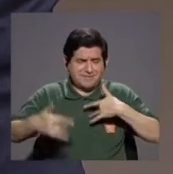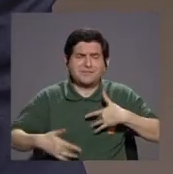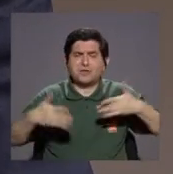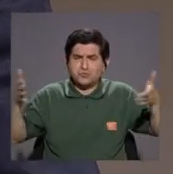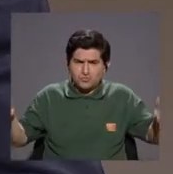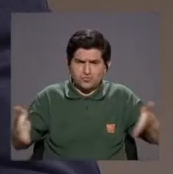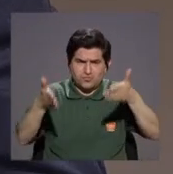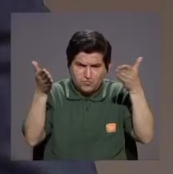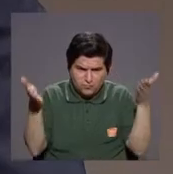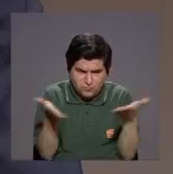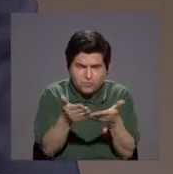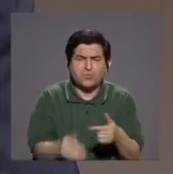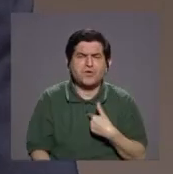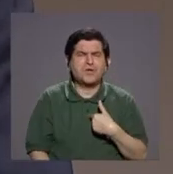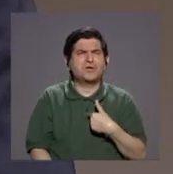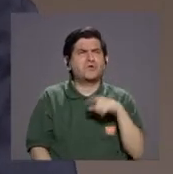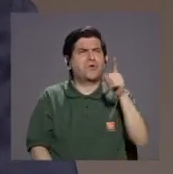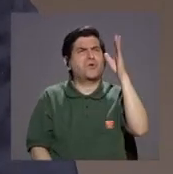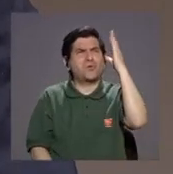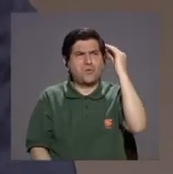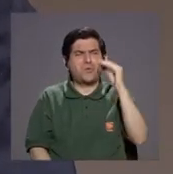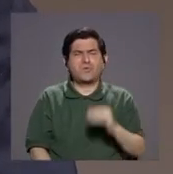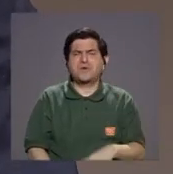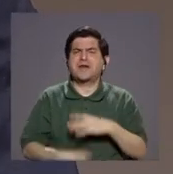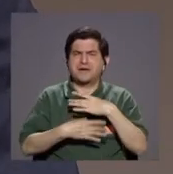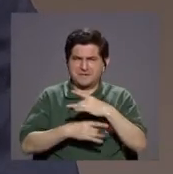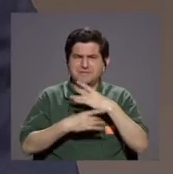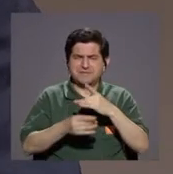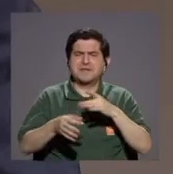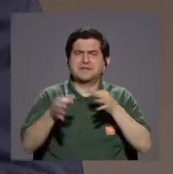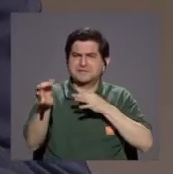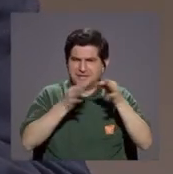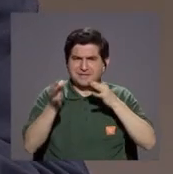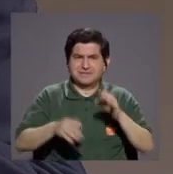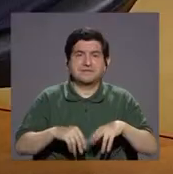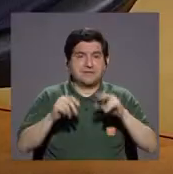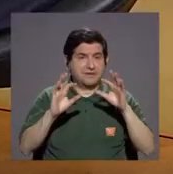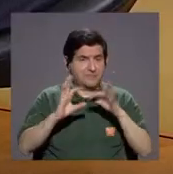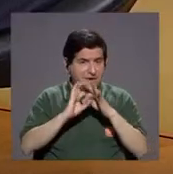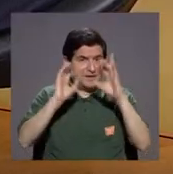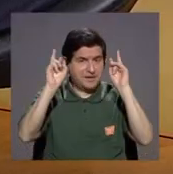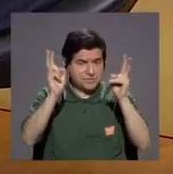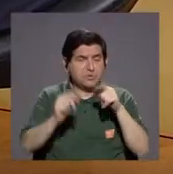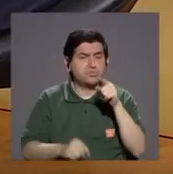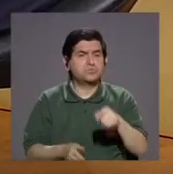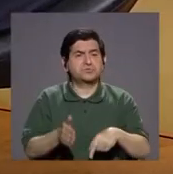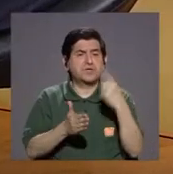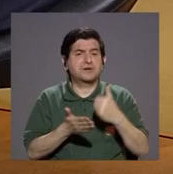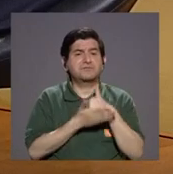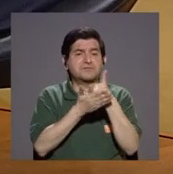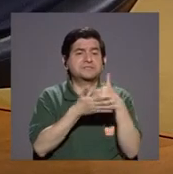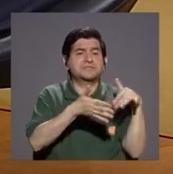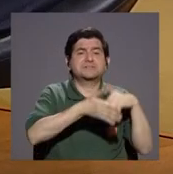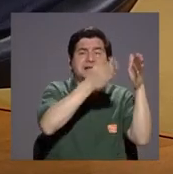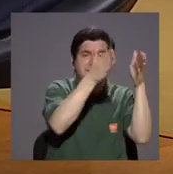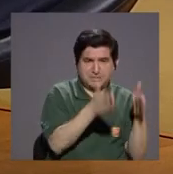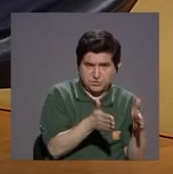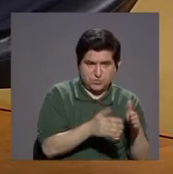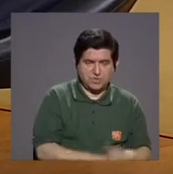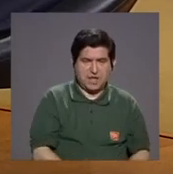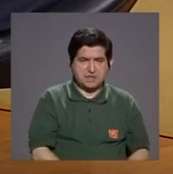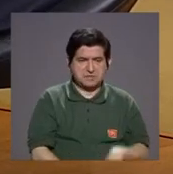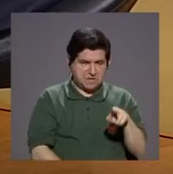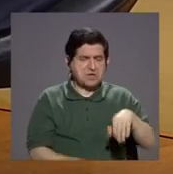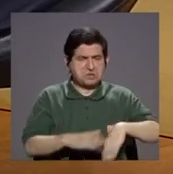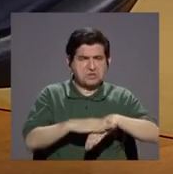motivados y voy a contar una anécdota que es bien interesante en este tema usted a veces puede ayudar el alumno y logra